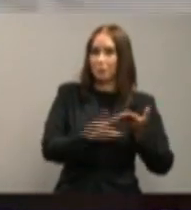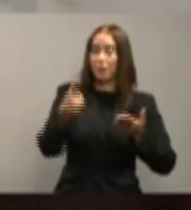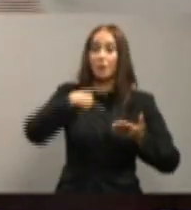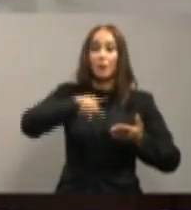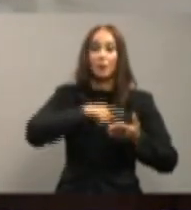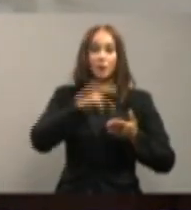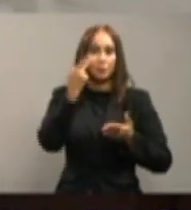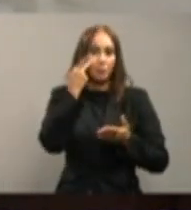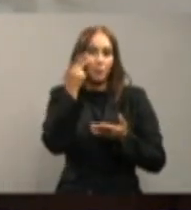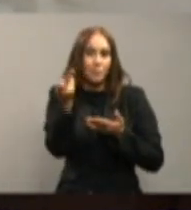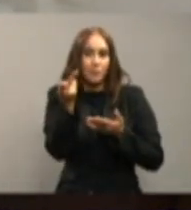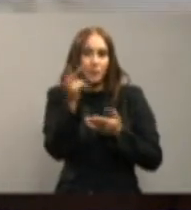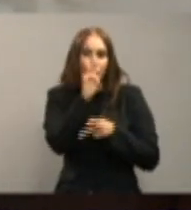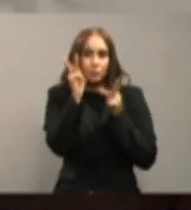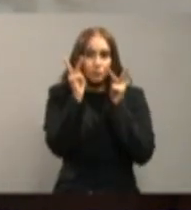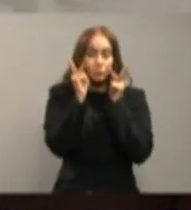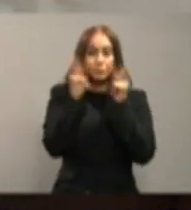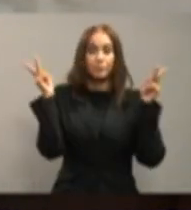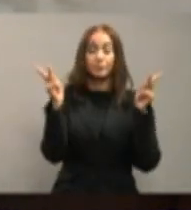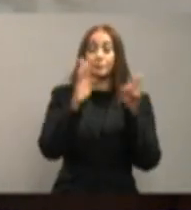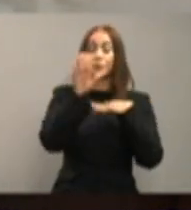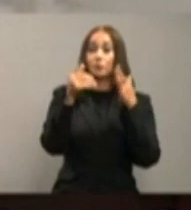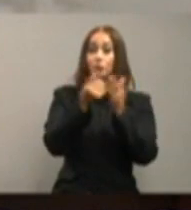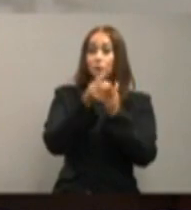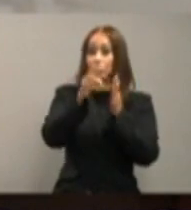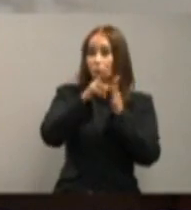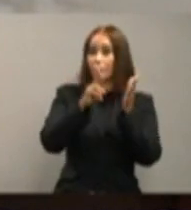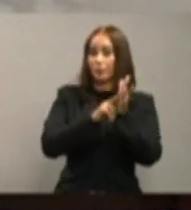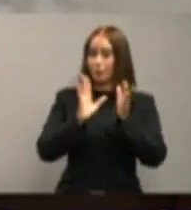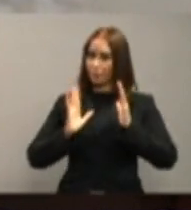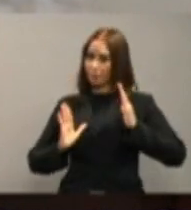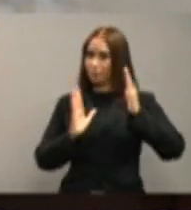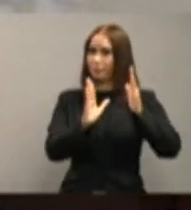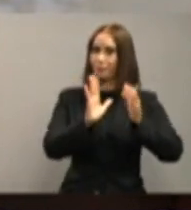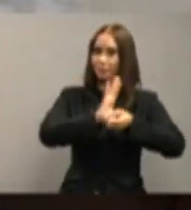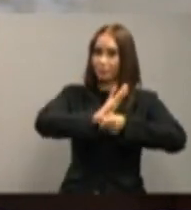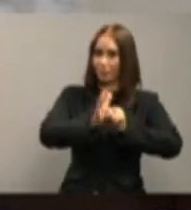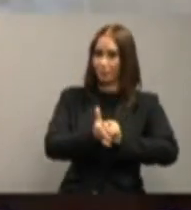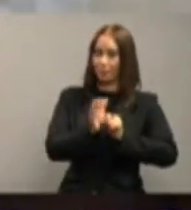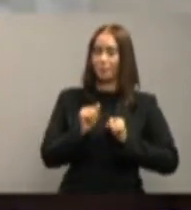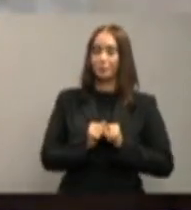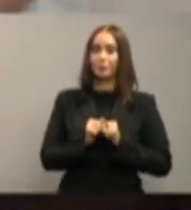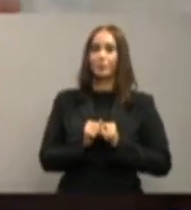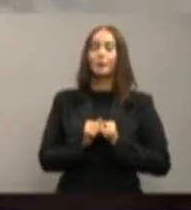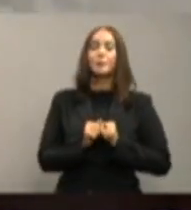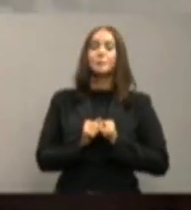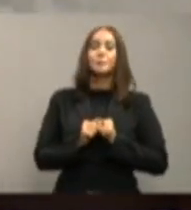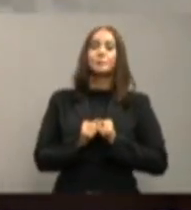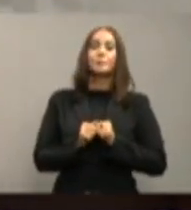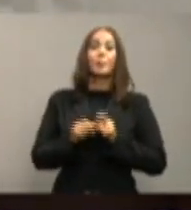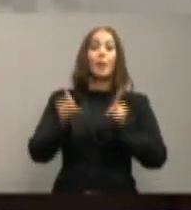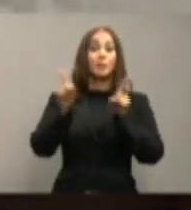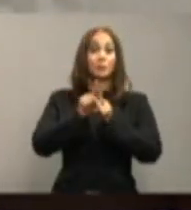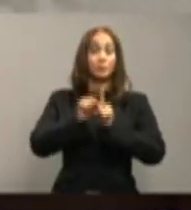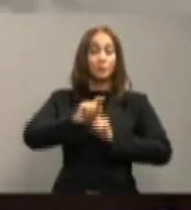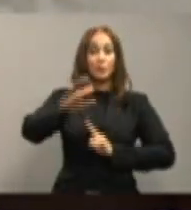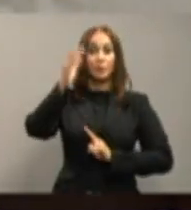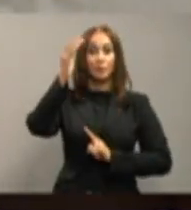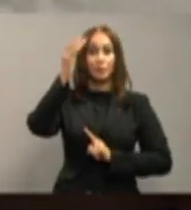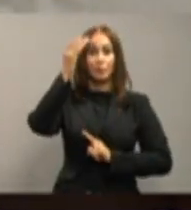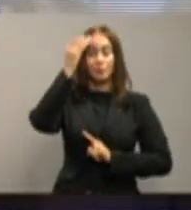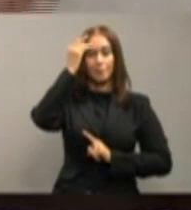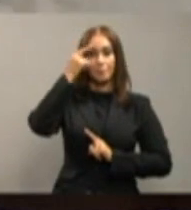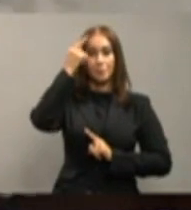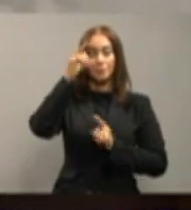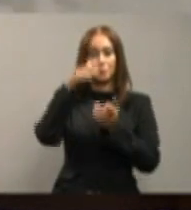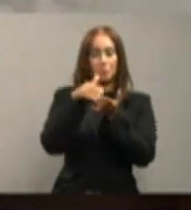perfeccionando todas las acciones para combatir el COVID-19. También tengo requerimientos de